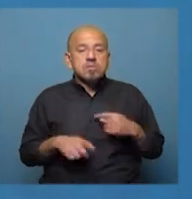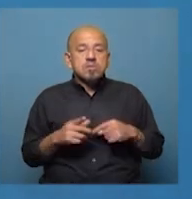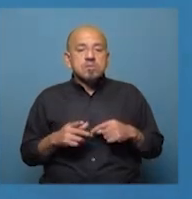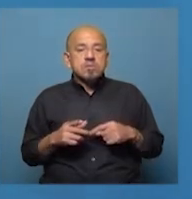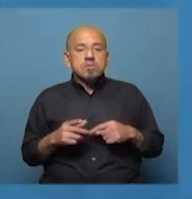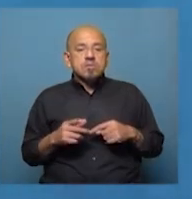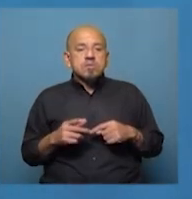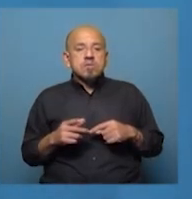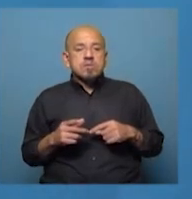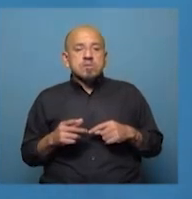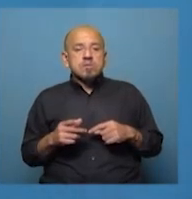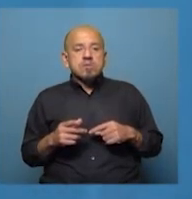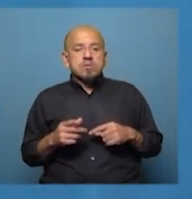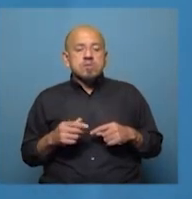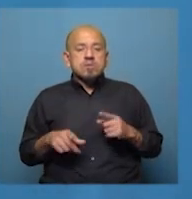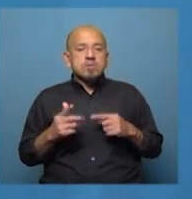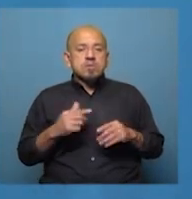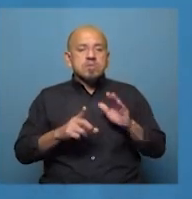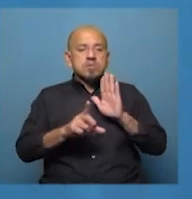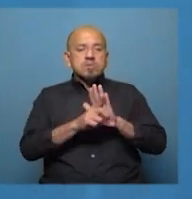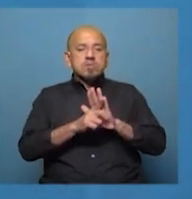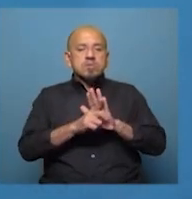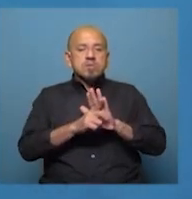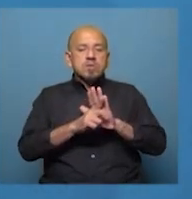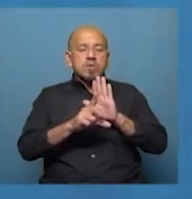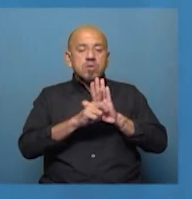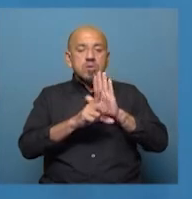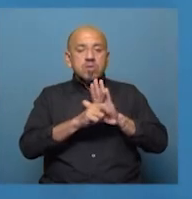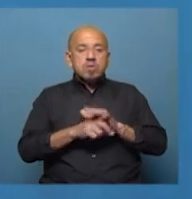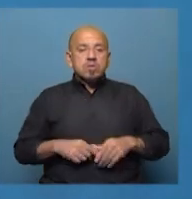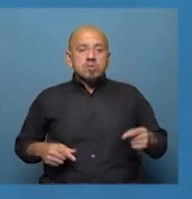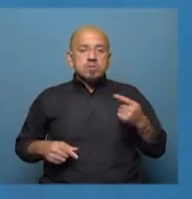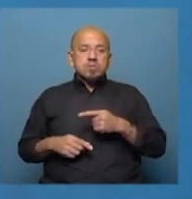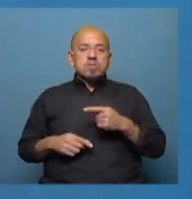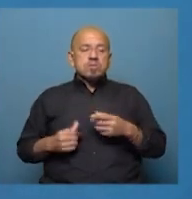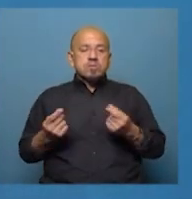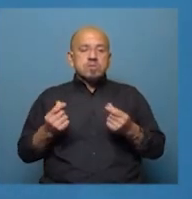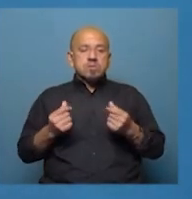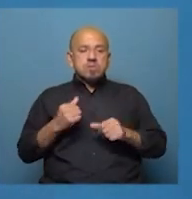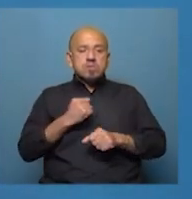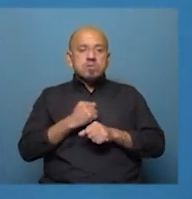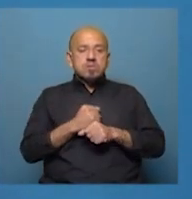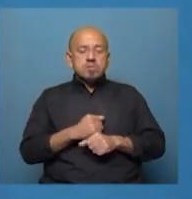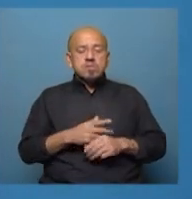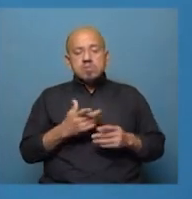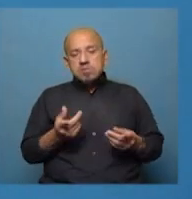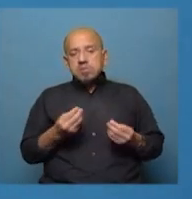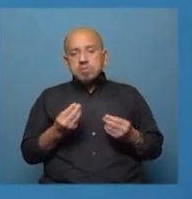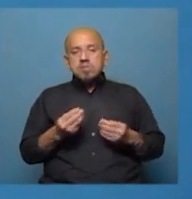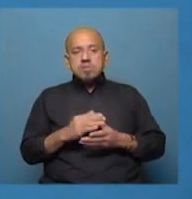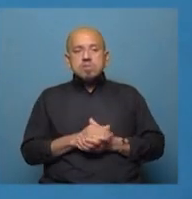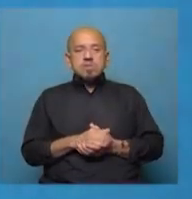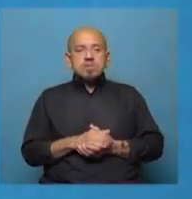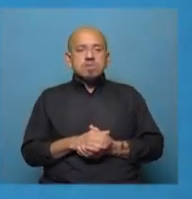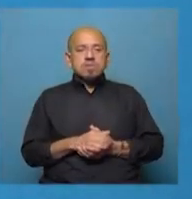previo se desencadena una ley que justamente va contra los dineros que son de los trabajadores es increíble